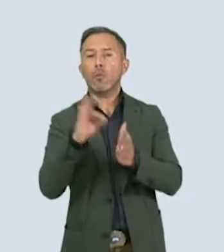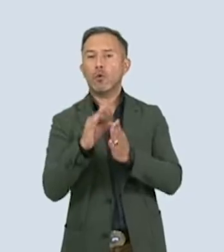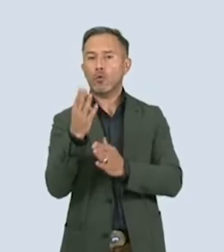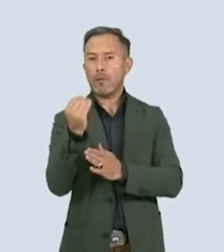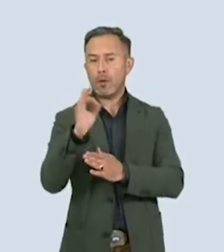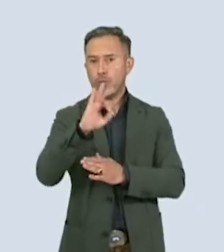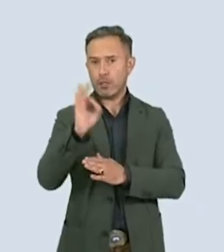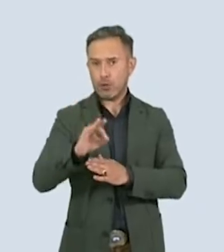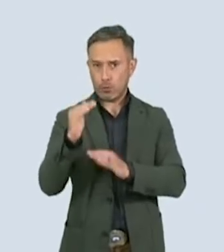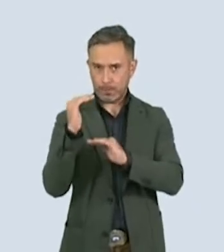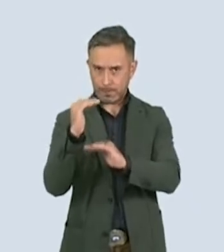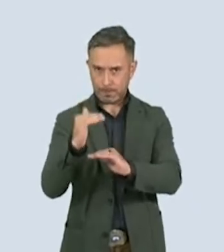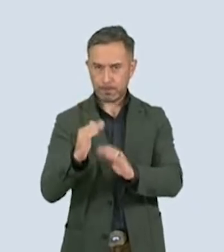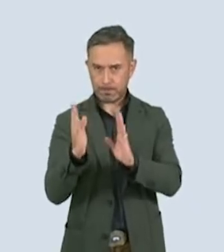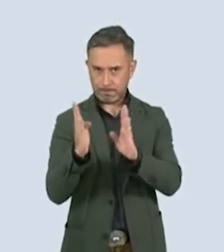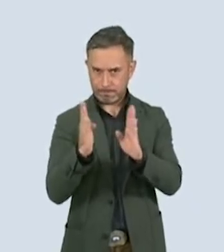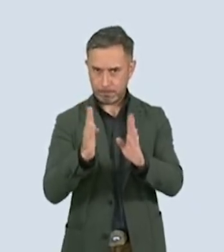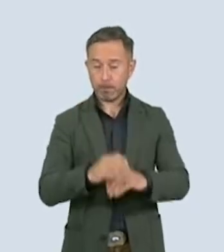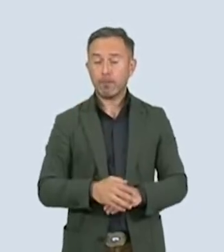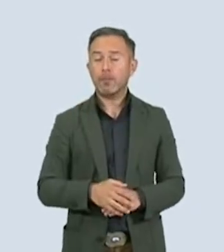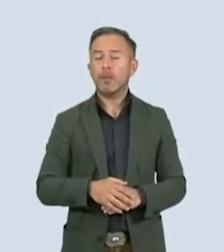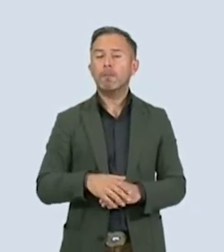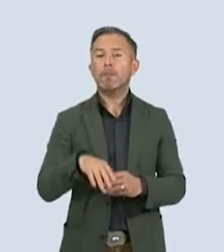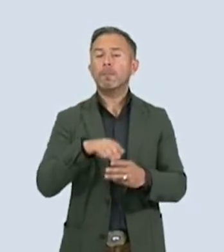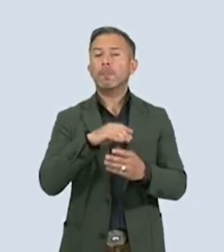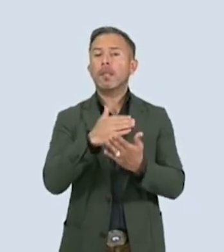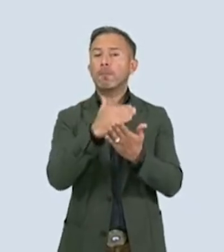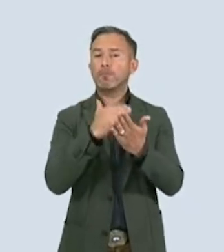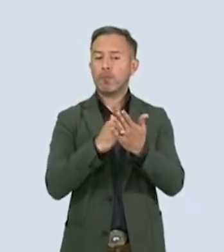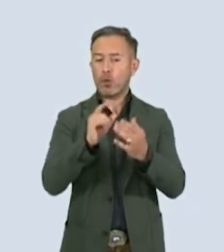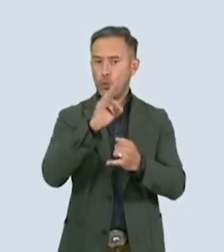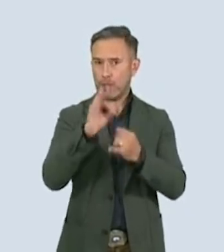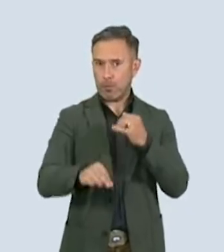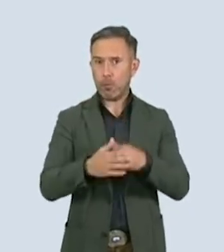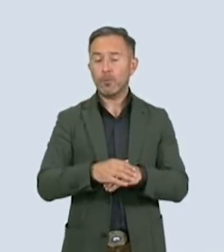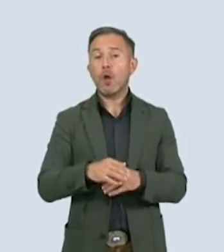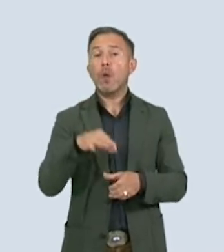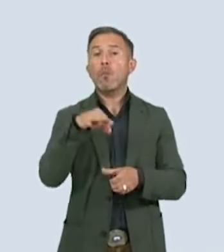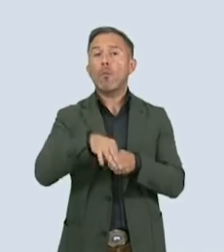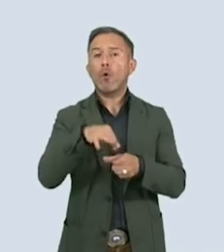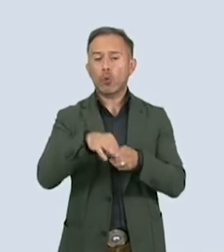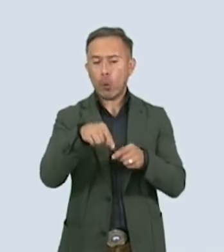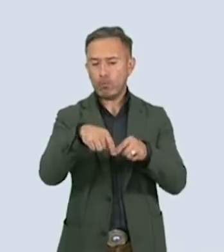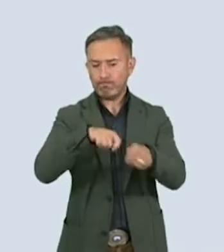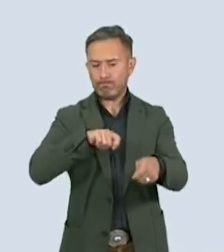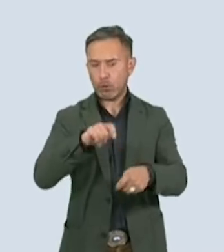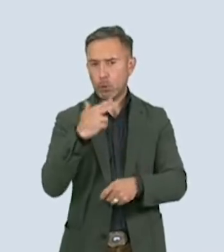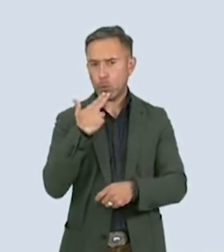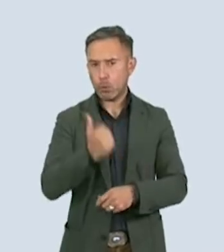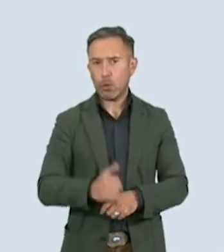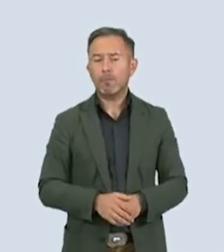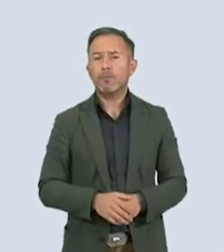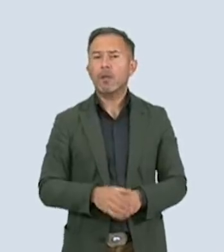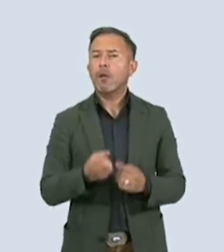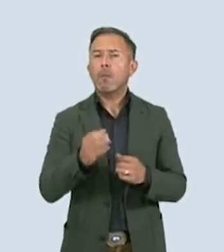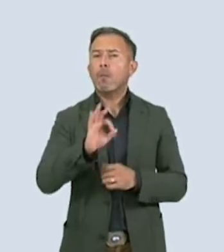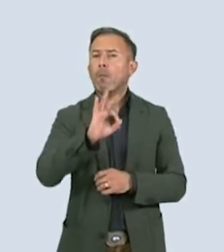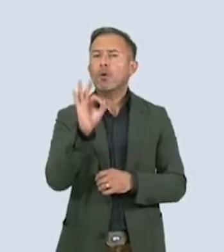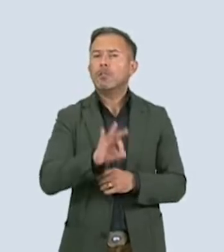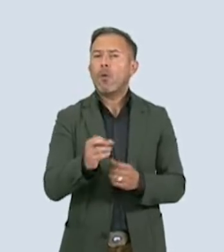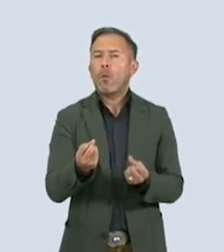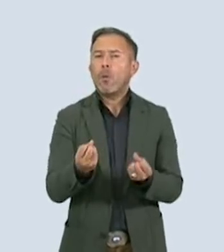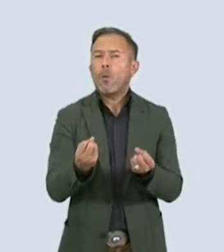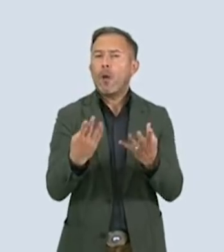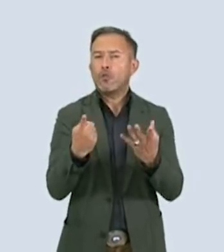ciento y finalmente los votos nulos se encuentran en un porcentaje cuyo